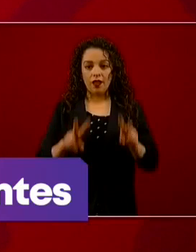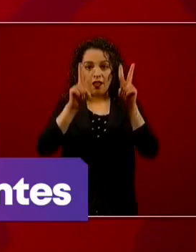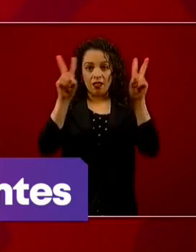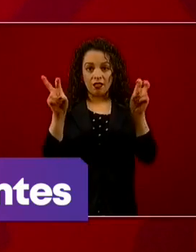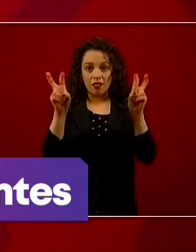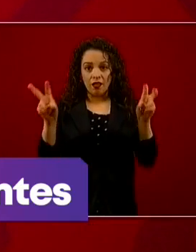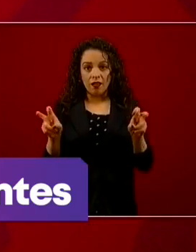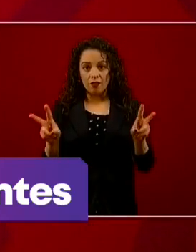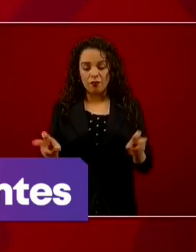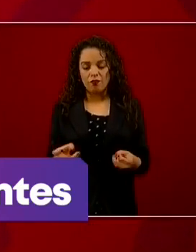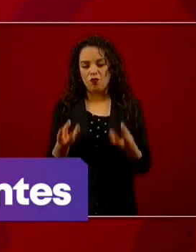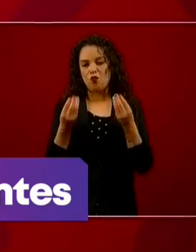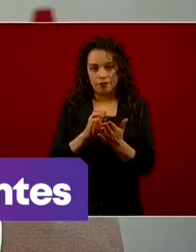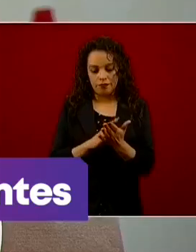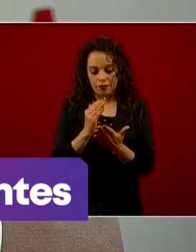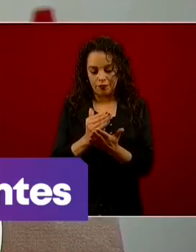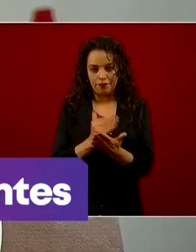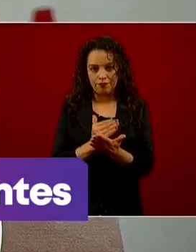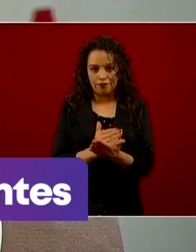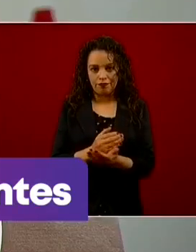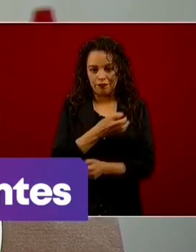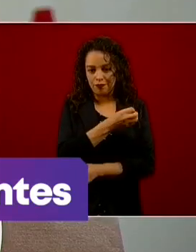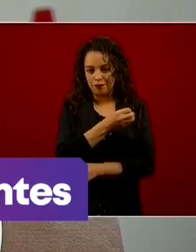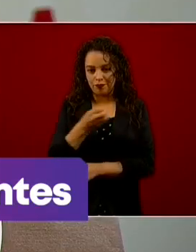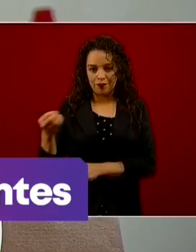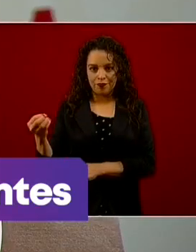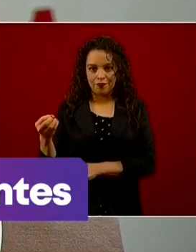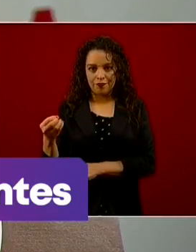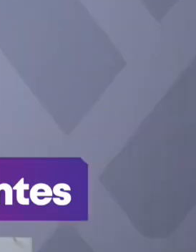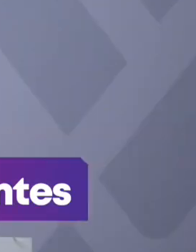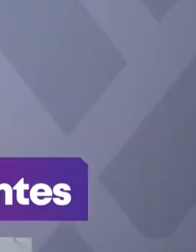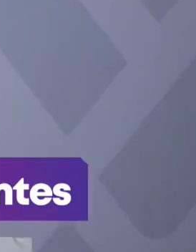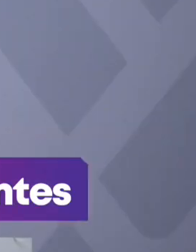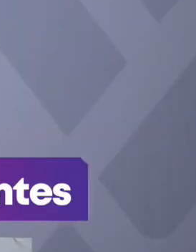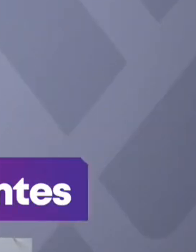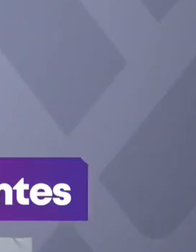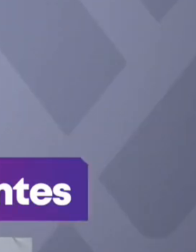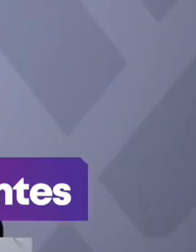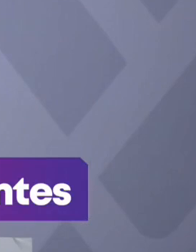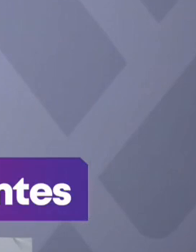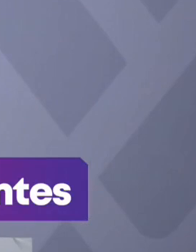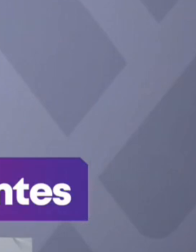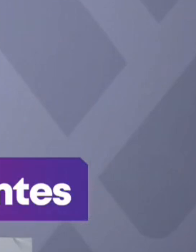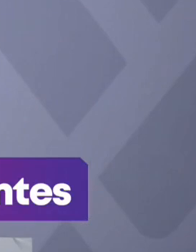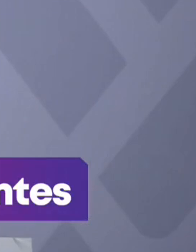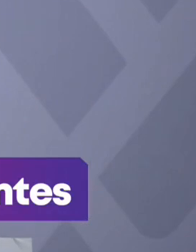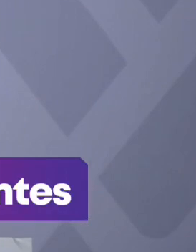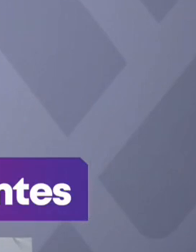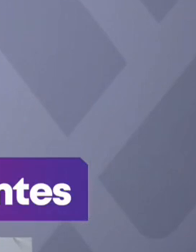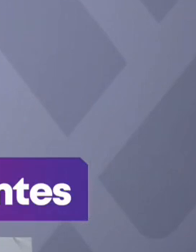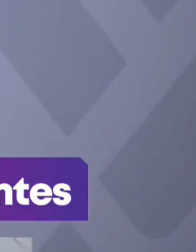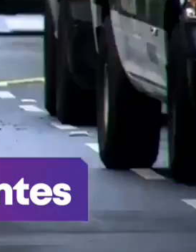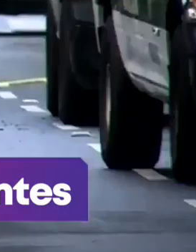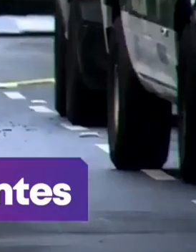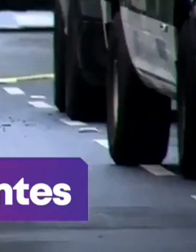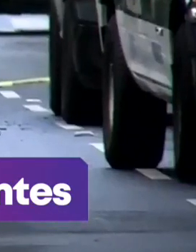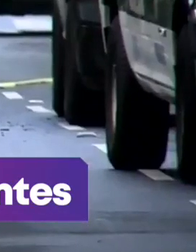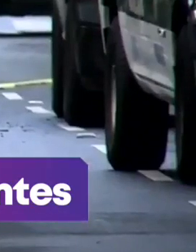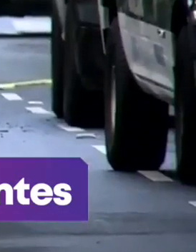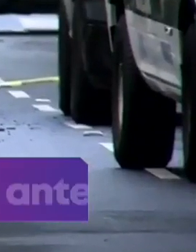afirmó que servidores públicos de su administración reciben amenazas constantemente por lo que siempre se toman